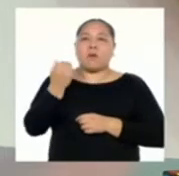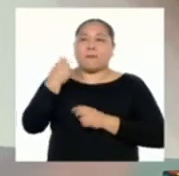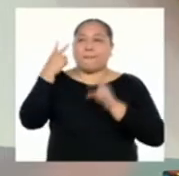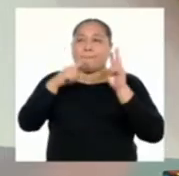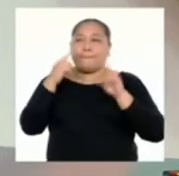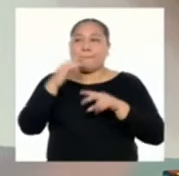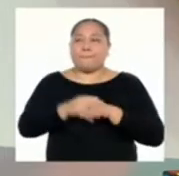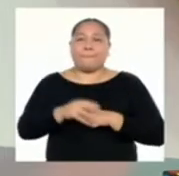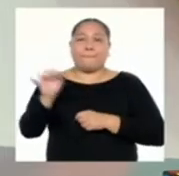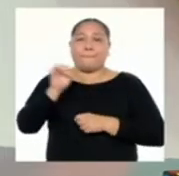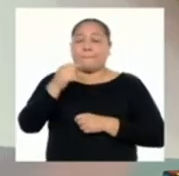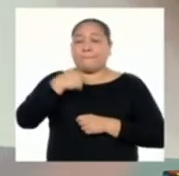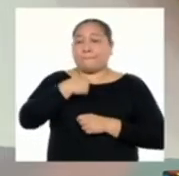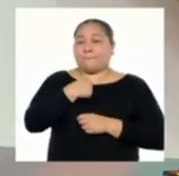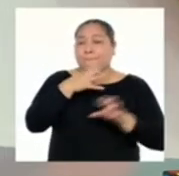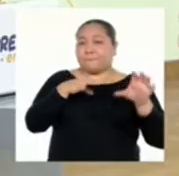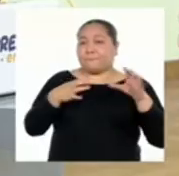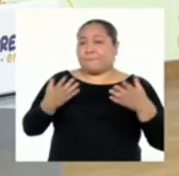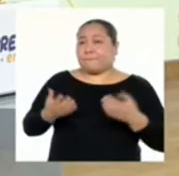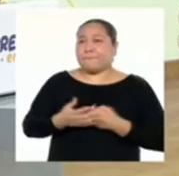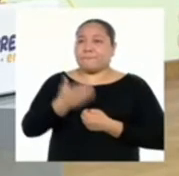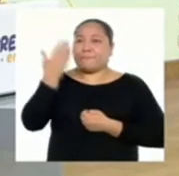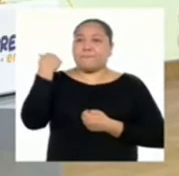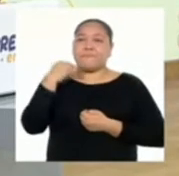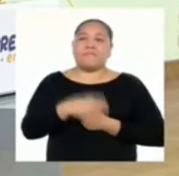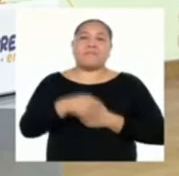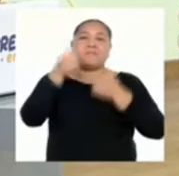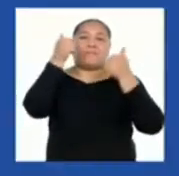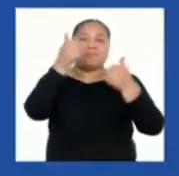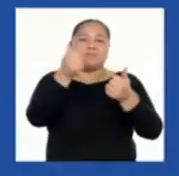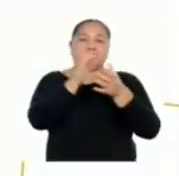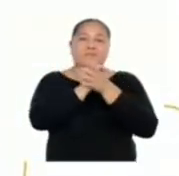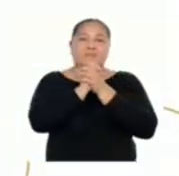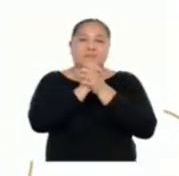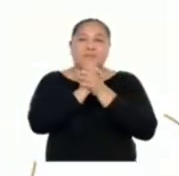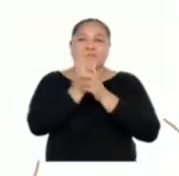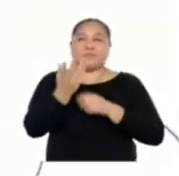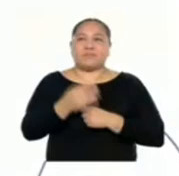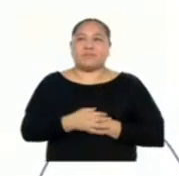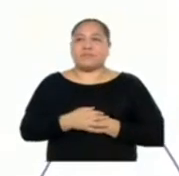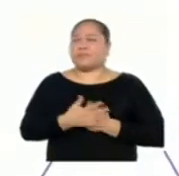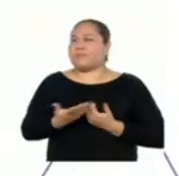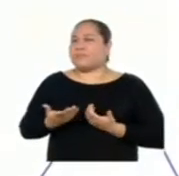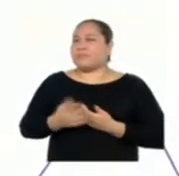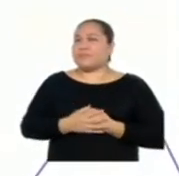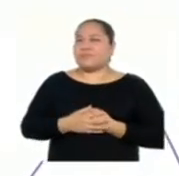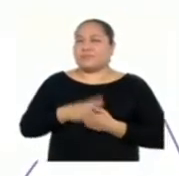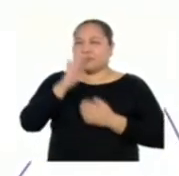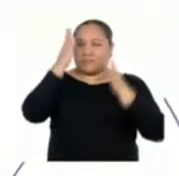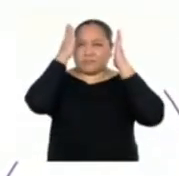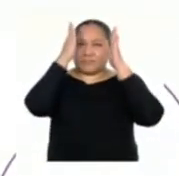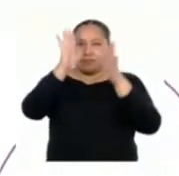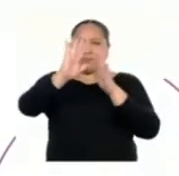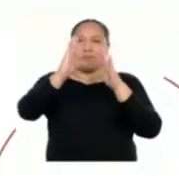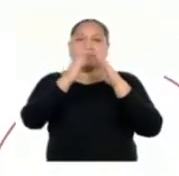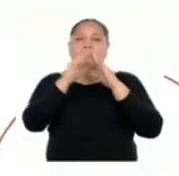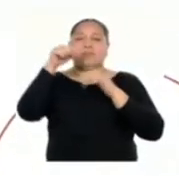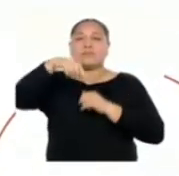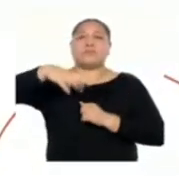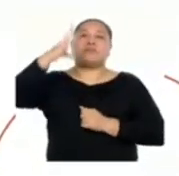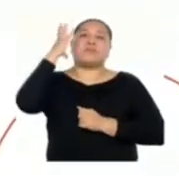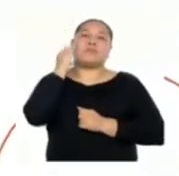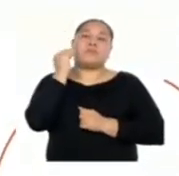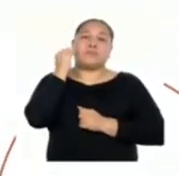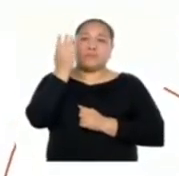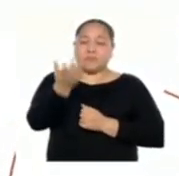y como hice yo hace poco. Bien dicho, colega. A ver, atención en casa. En esta